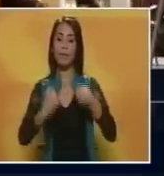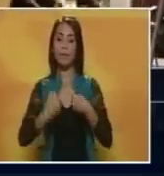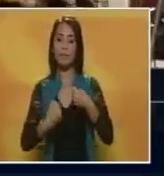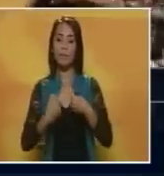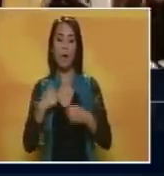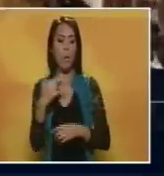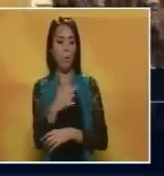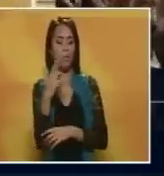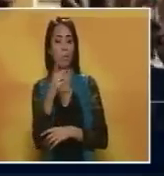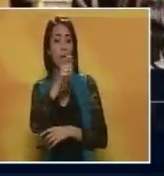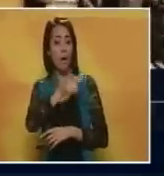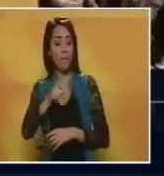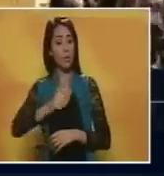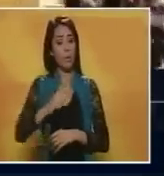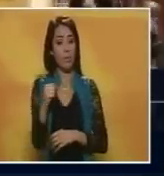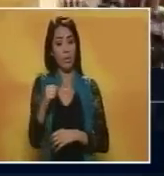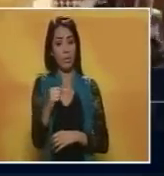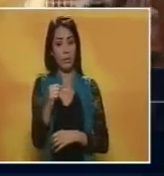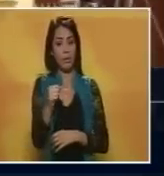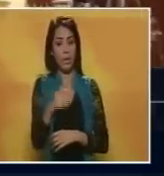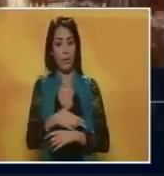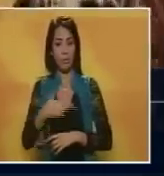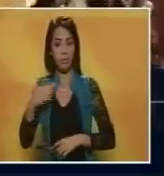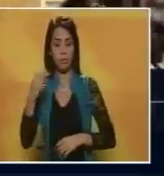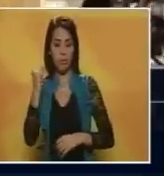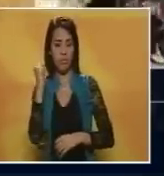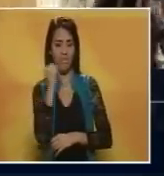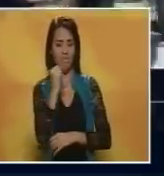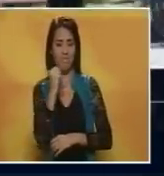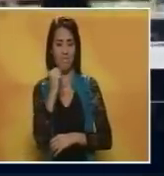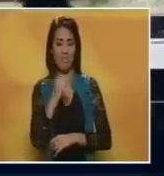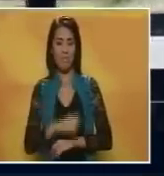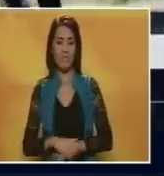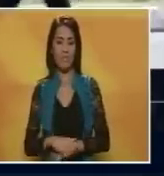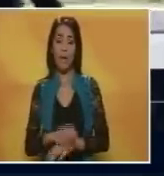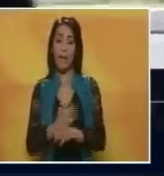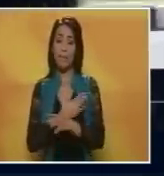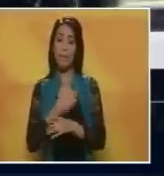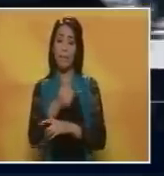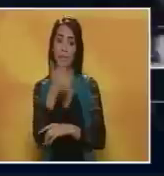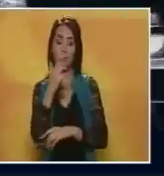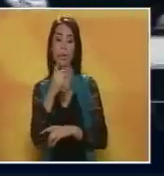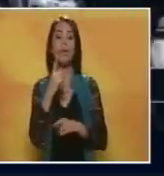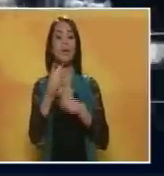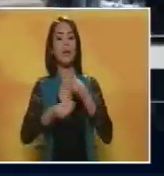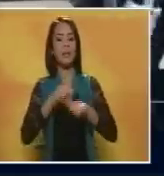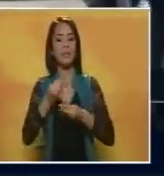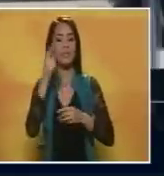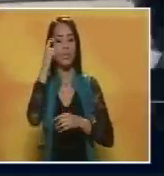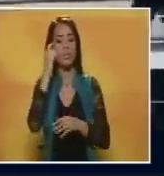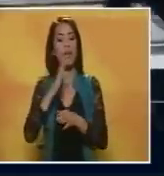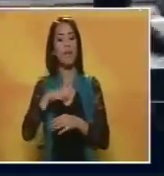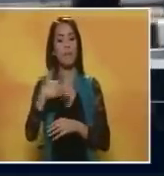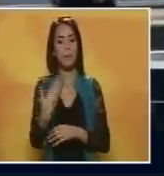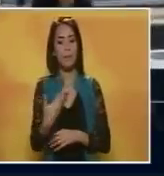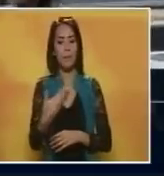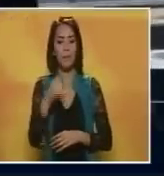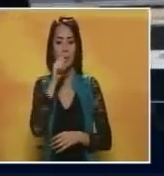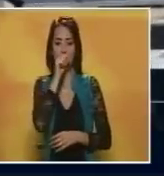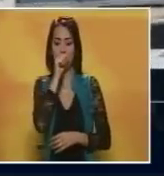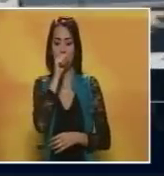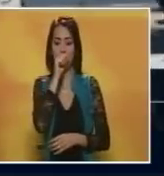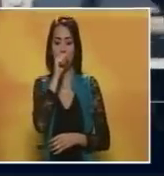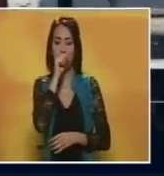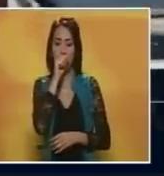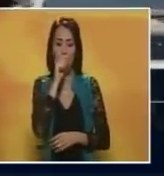de matar a otros policías con armas blancas antes de ser abatidos el hecho se produce días después de que una ola de atentados